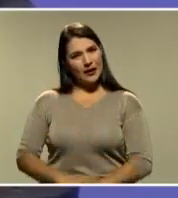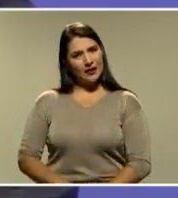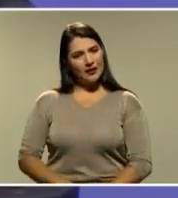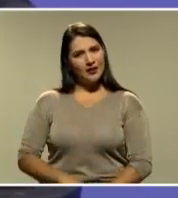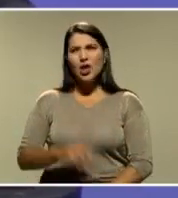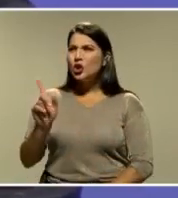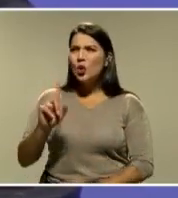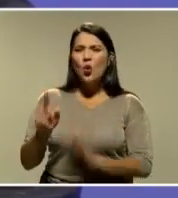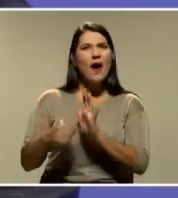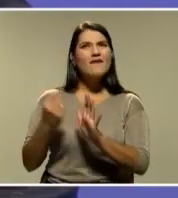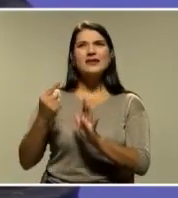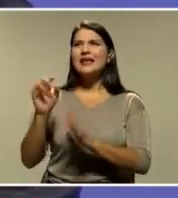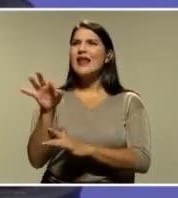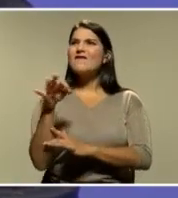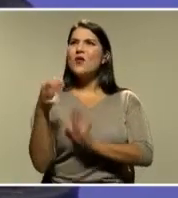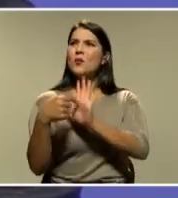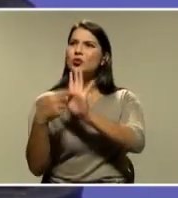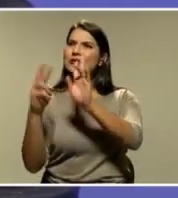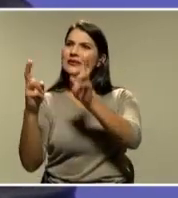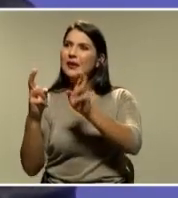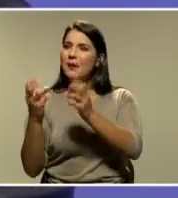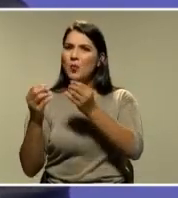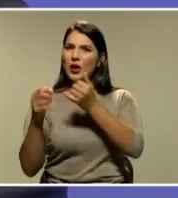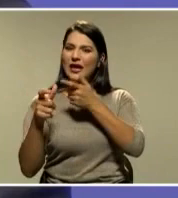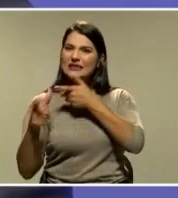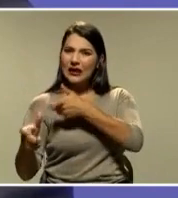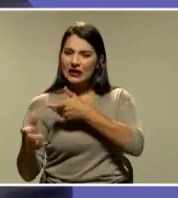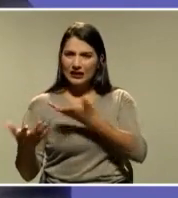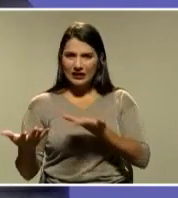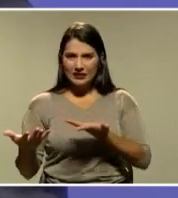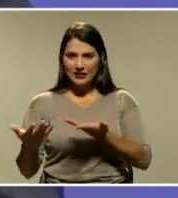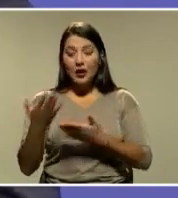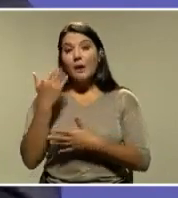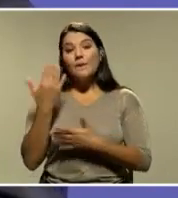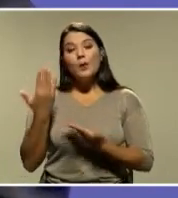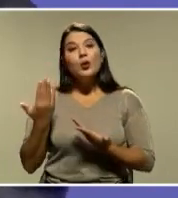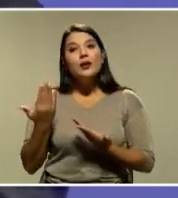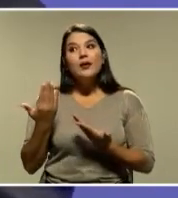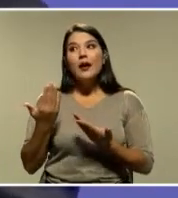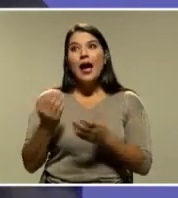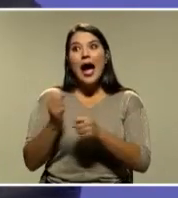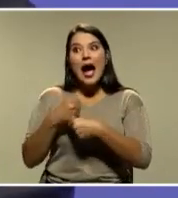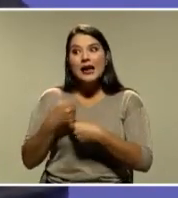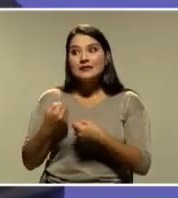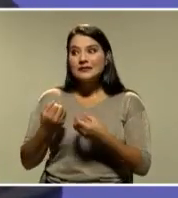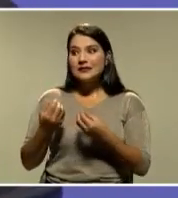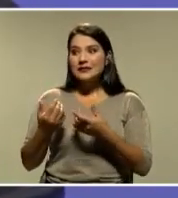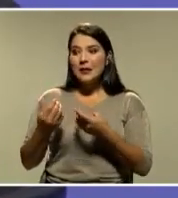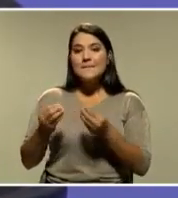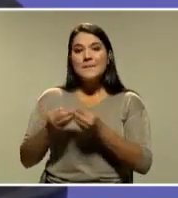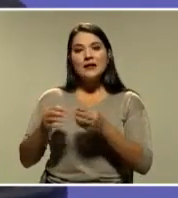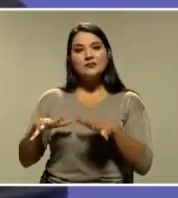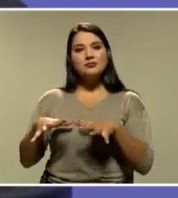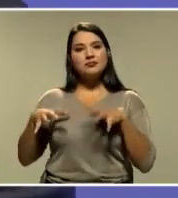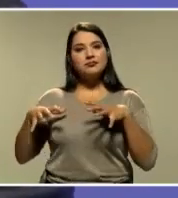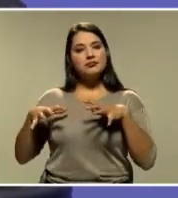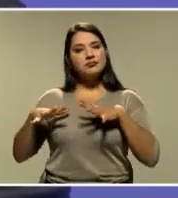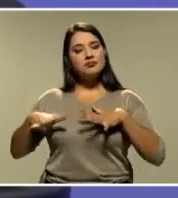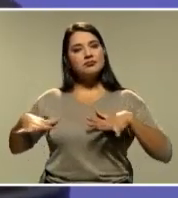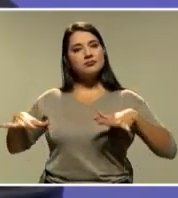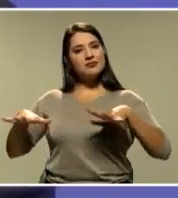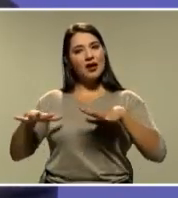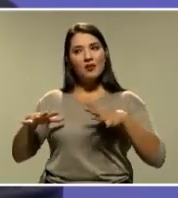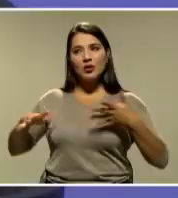no, a veces el periodismo también no tiene que ser tan exagerado, porque tal vez está ayudando a crear más ese clima